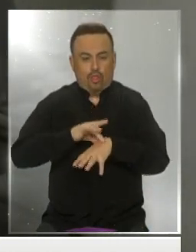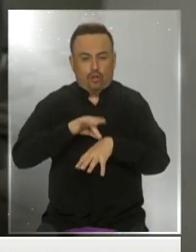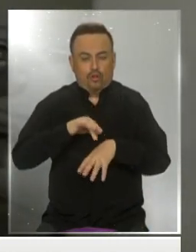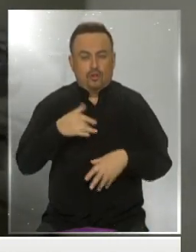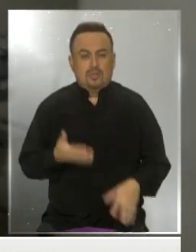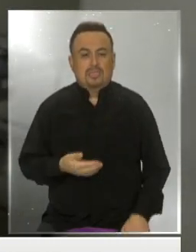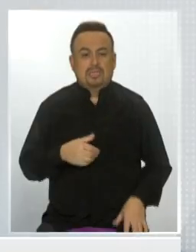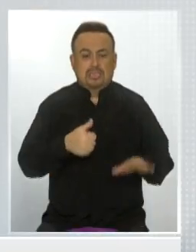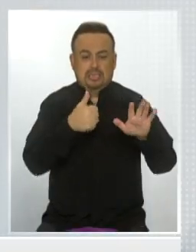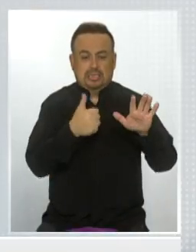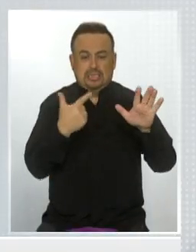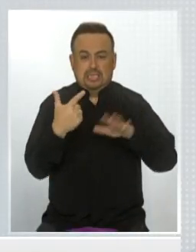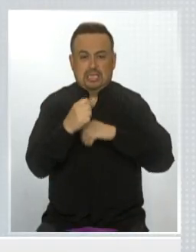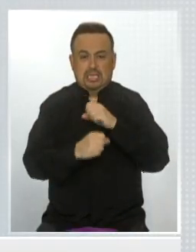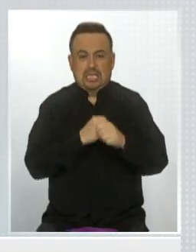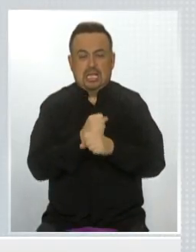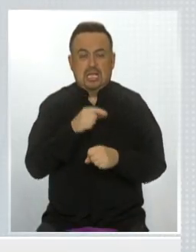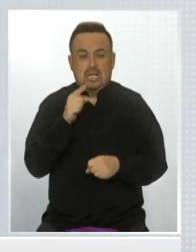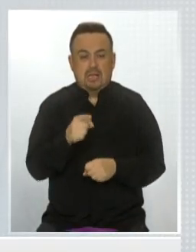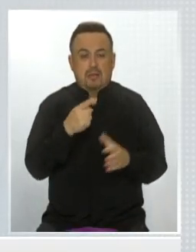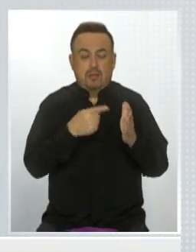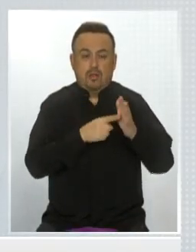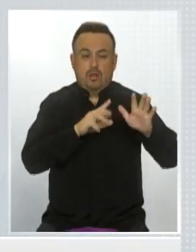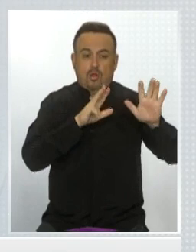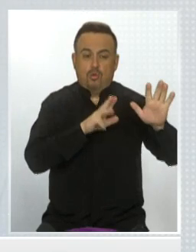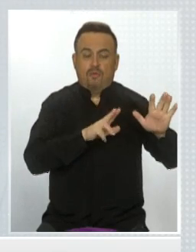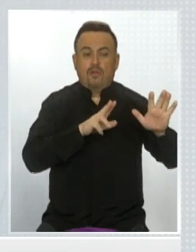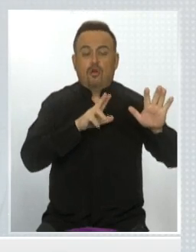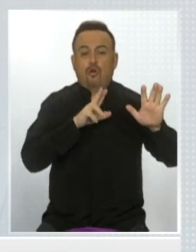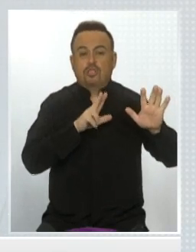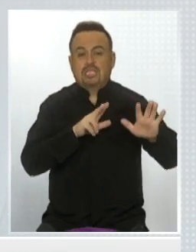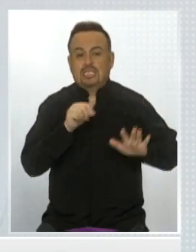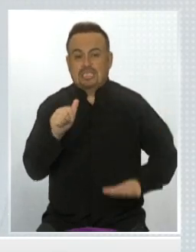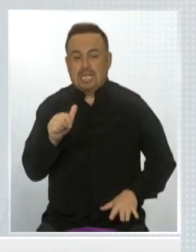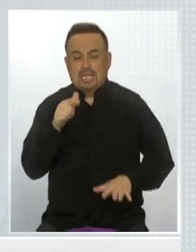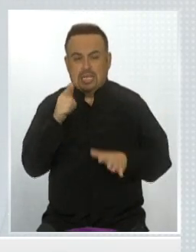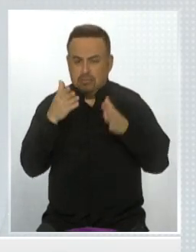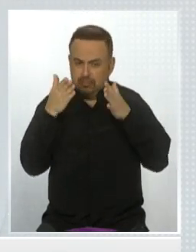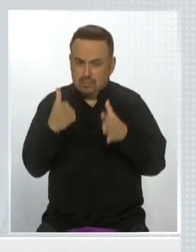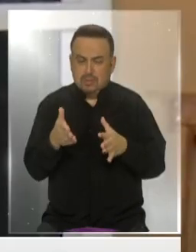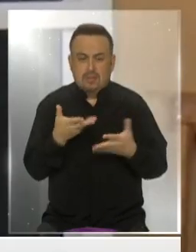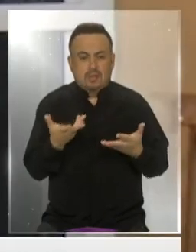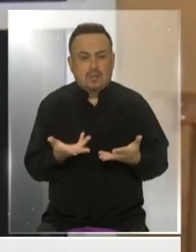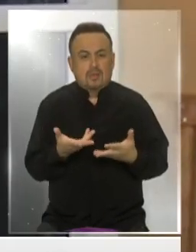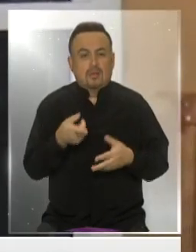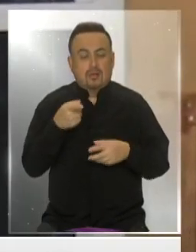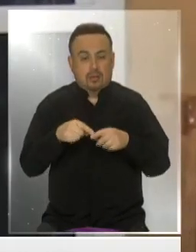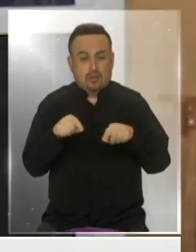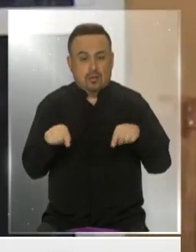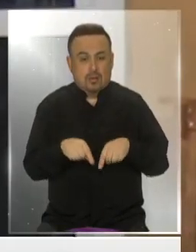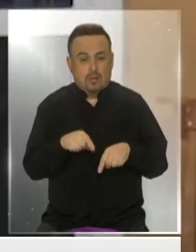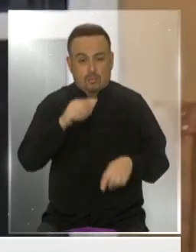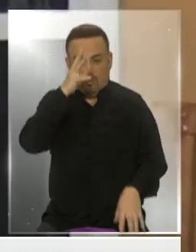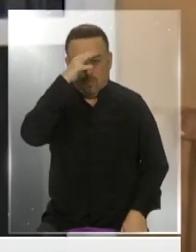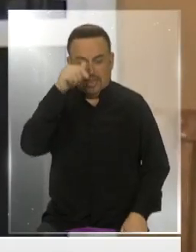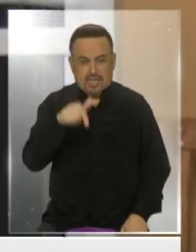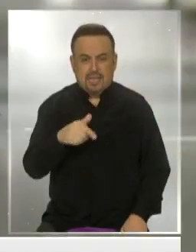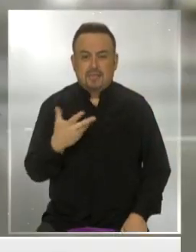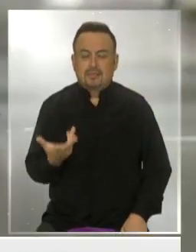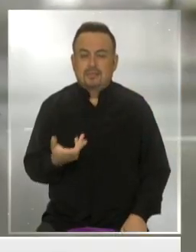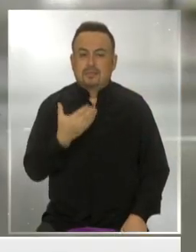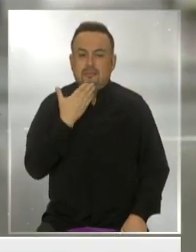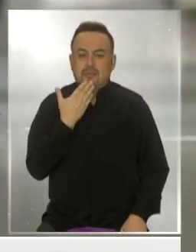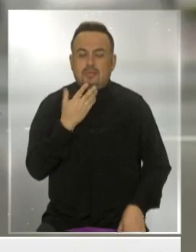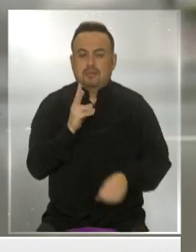tenía 67 años. Desde 1986 se dedicó a atender pacientes en el recinto de Puente Alto. También